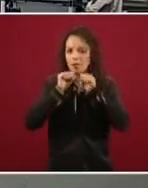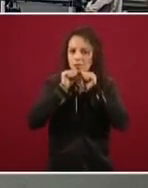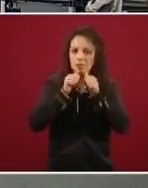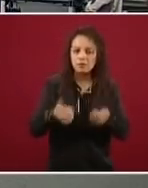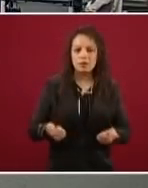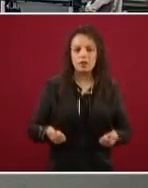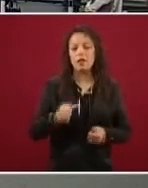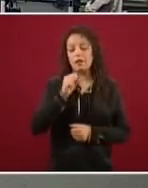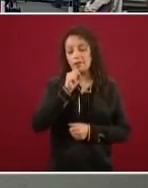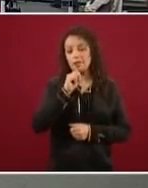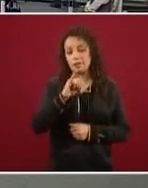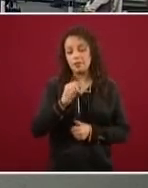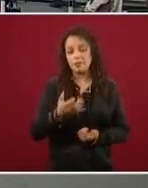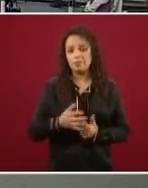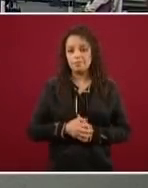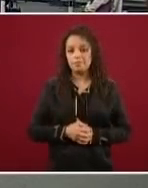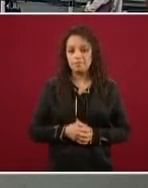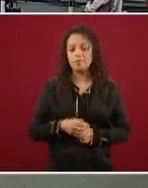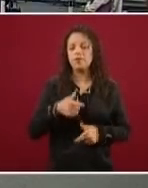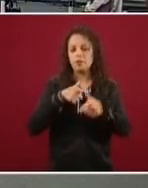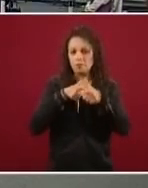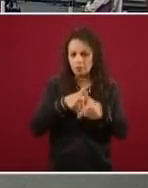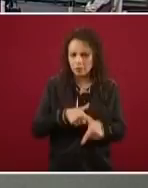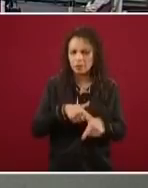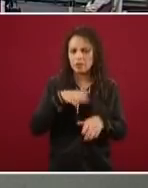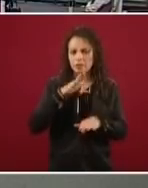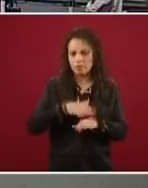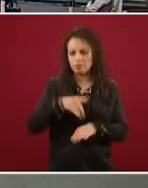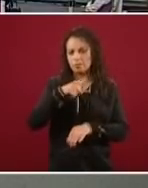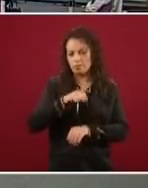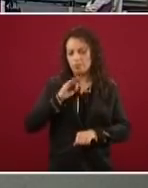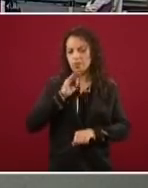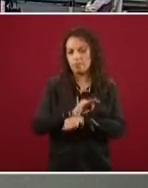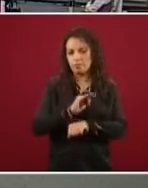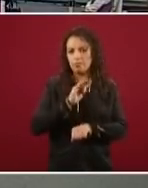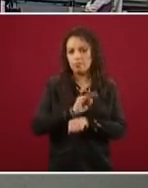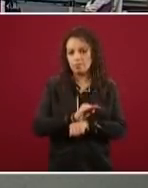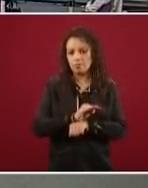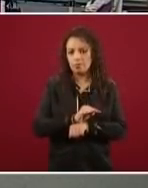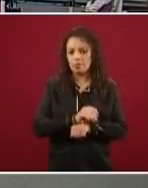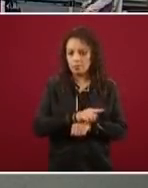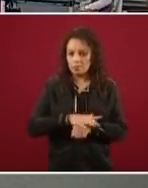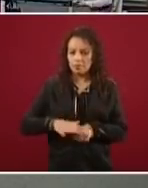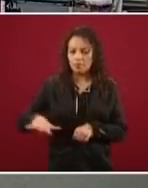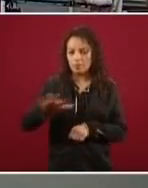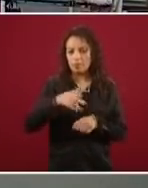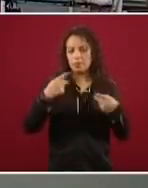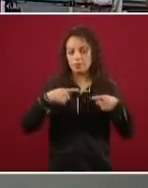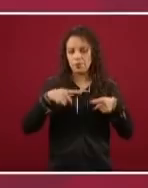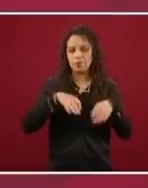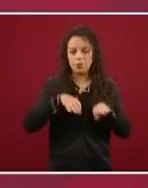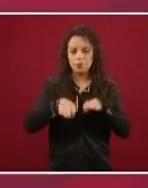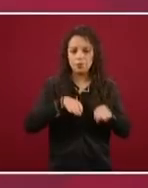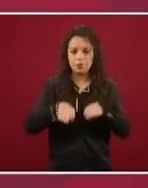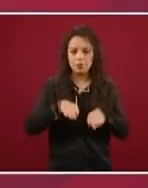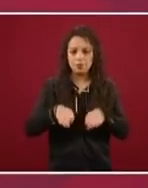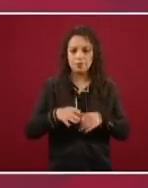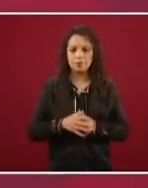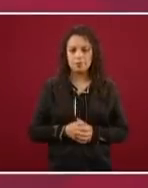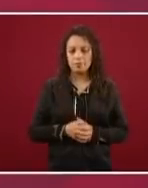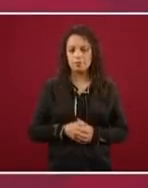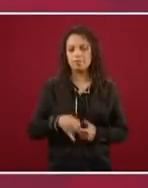y vamos a seguir esté defendiendo a los trabajadores y